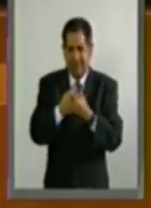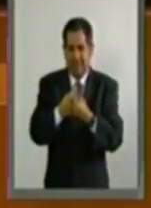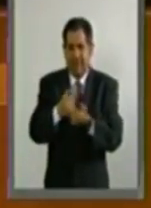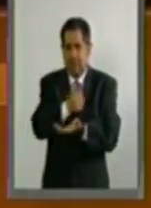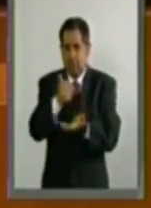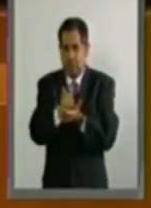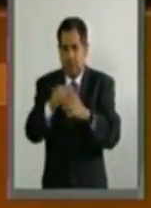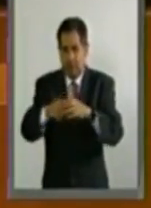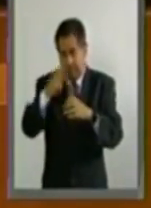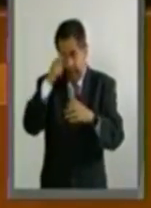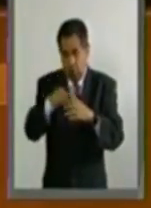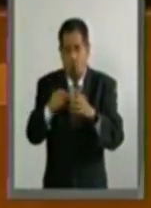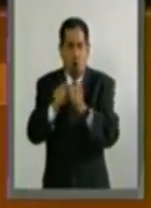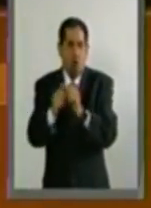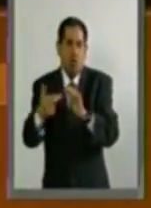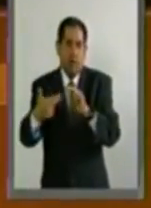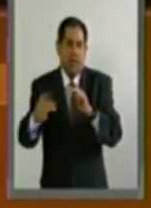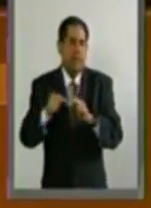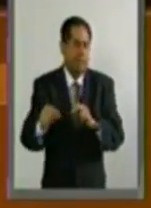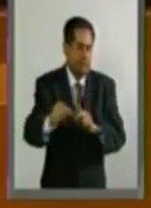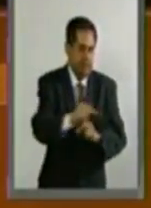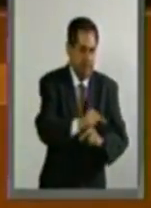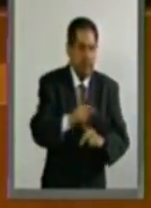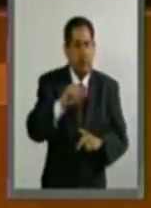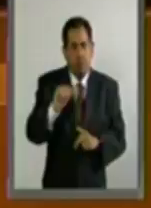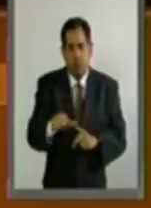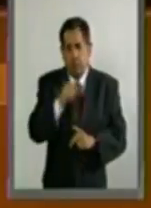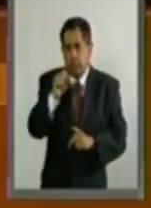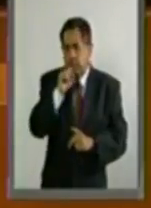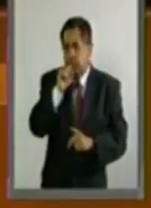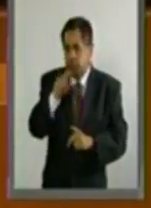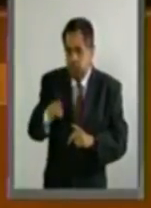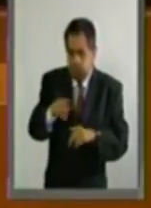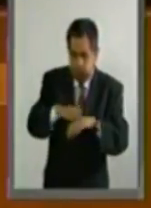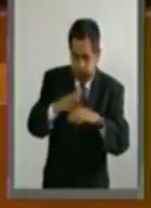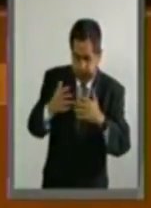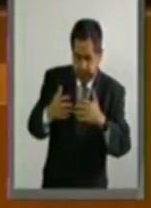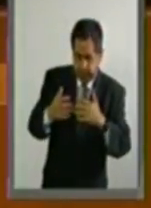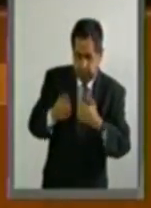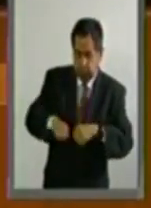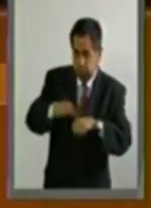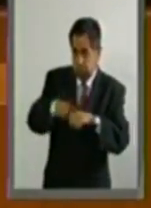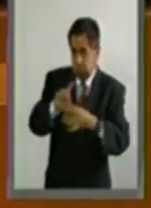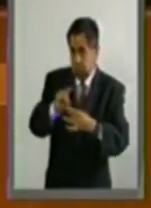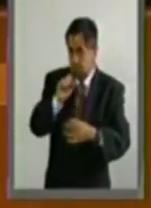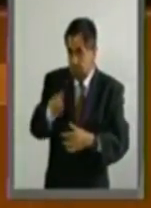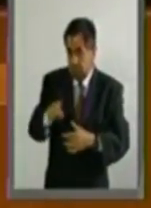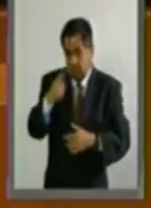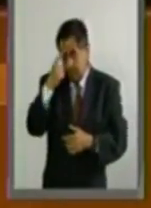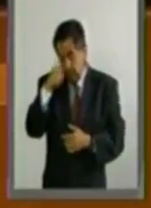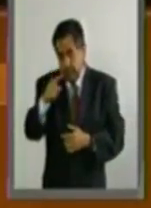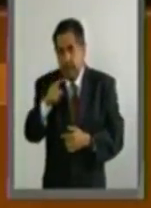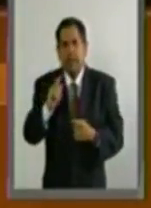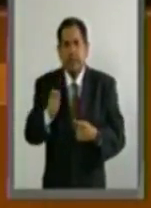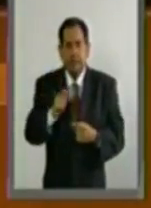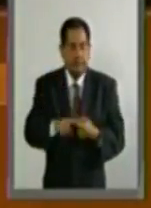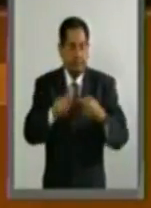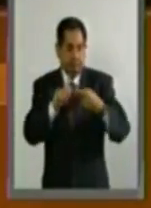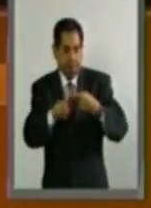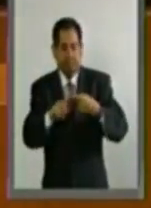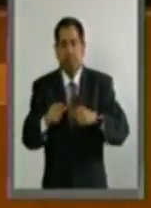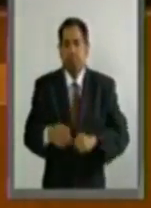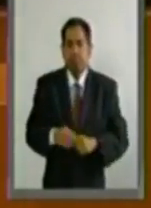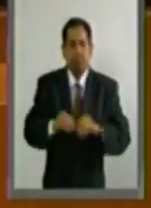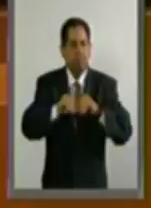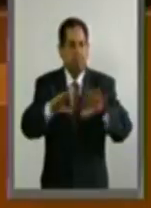la Ciudad de México y otros actores económicos sociales, para la formulación